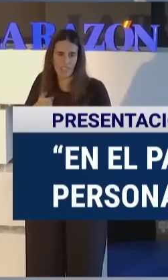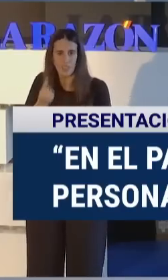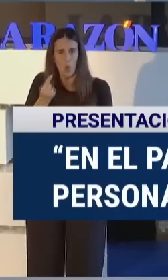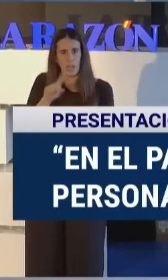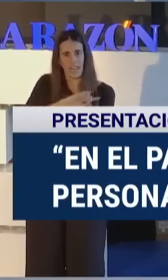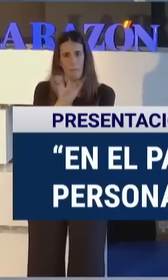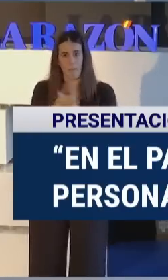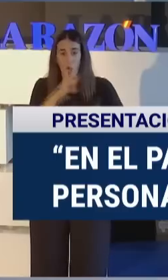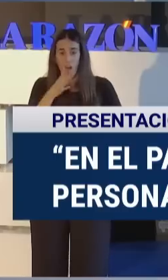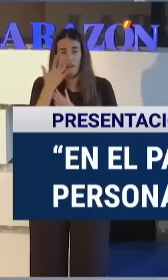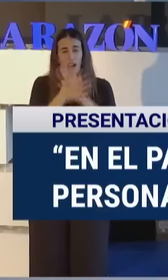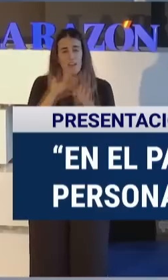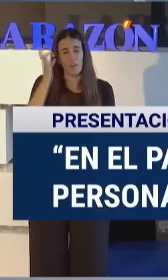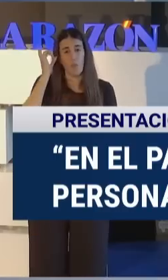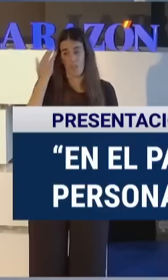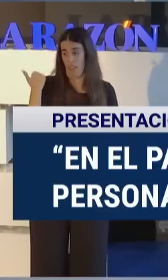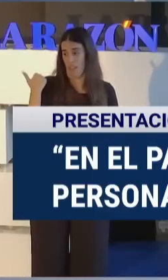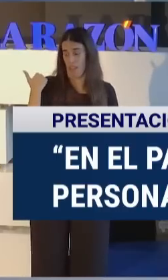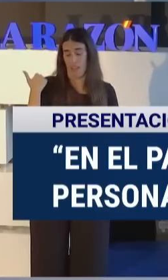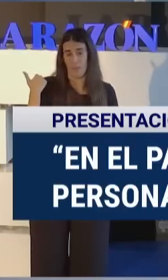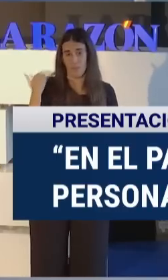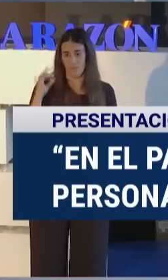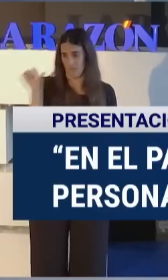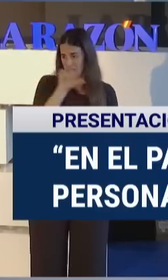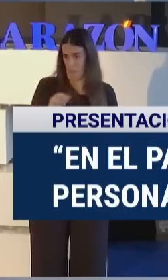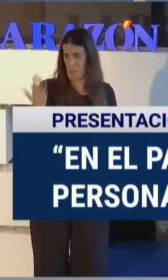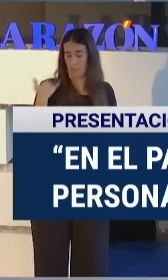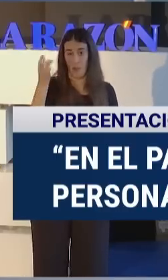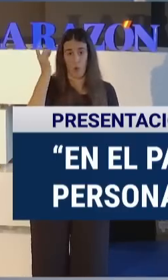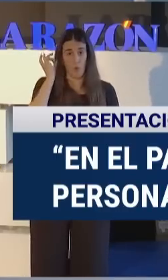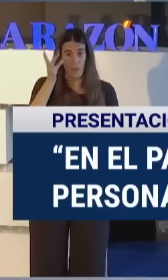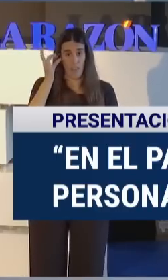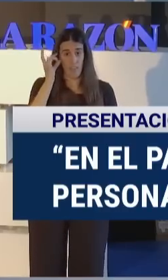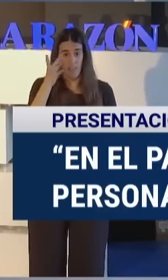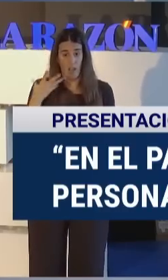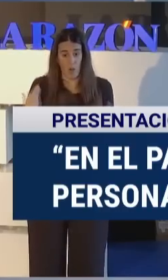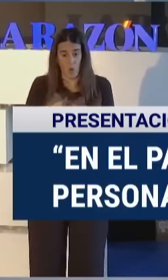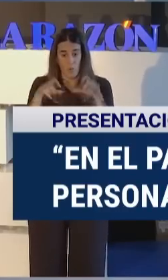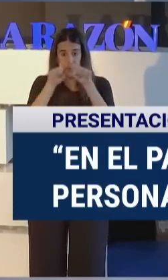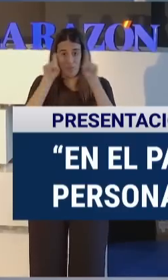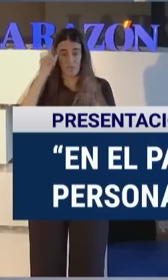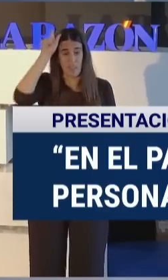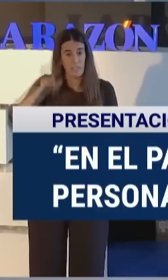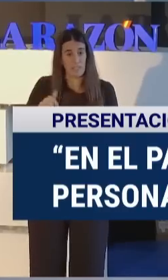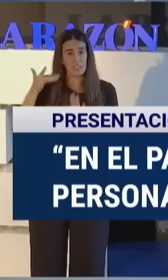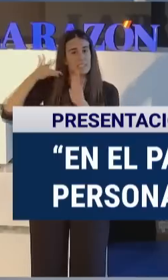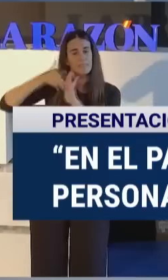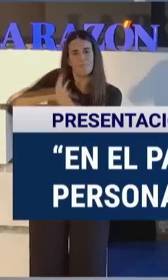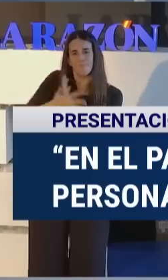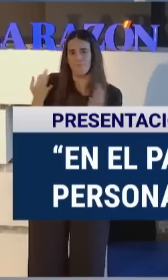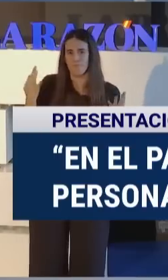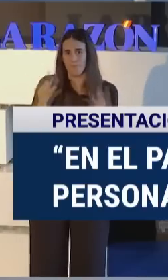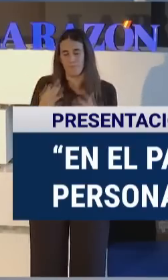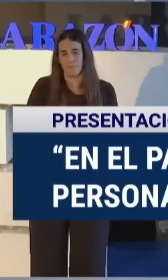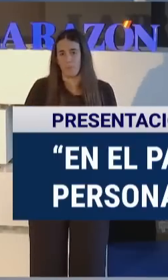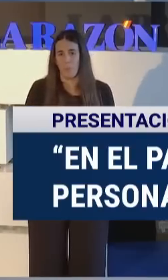De hecho, vengo de dar una conferencia esta semana frente a empresarios explicando,